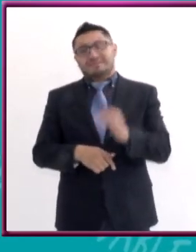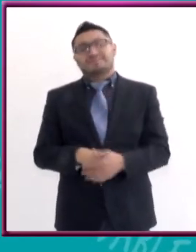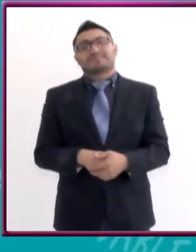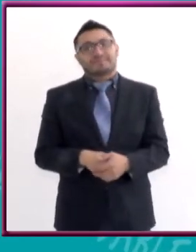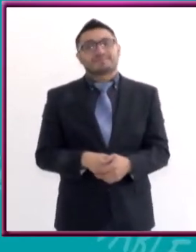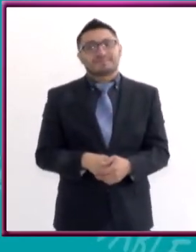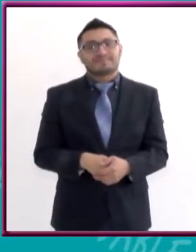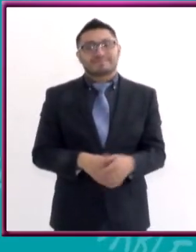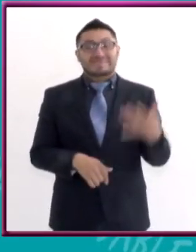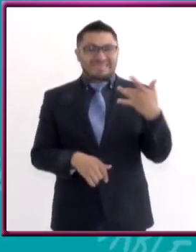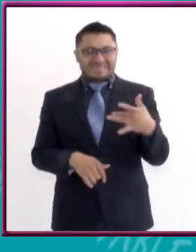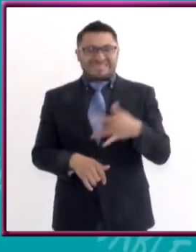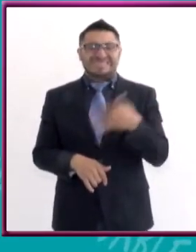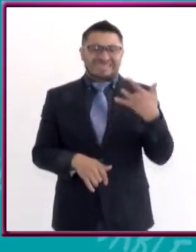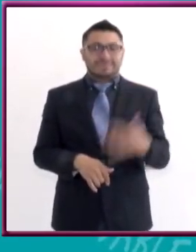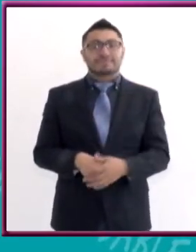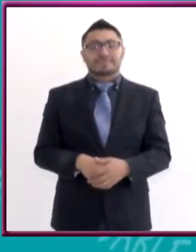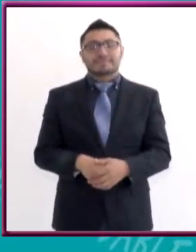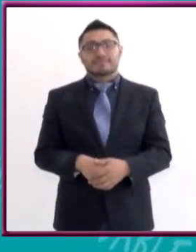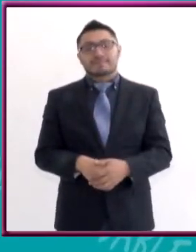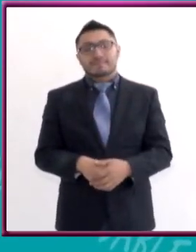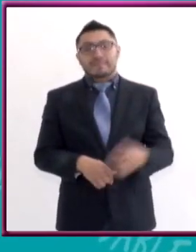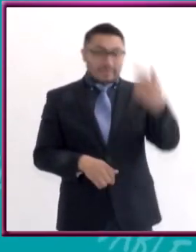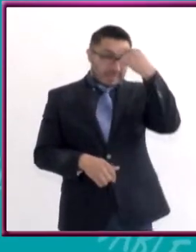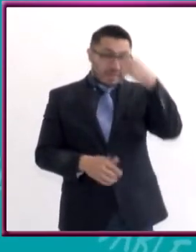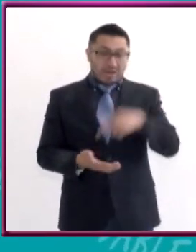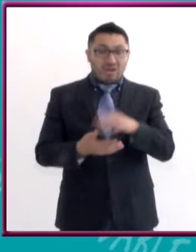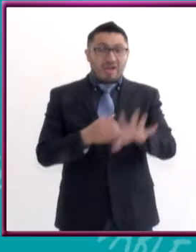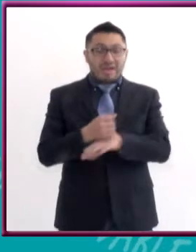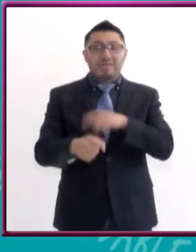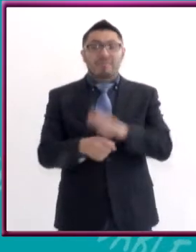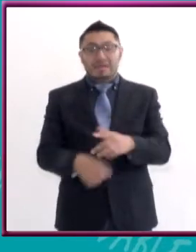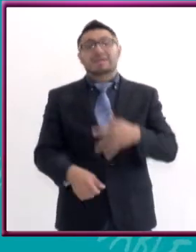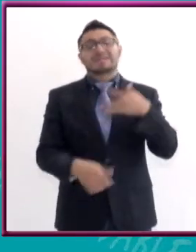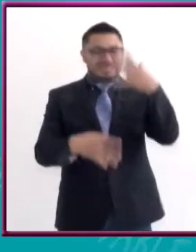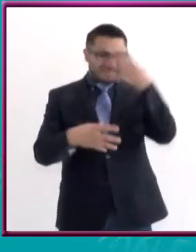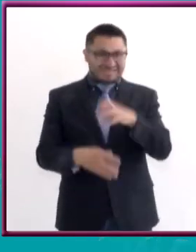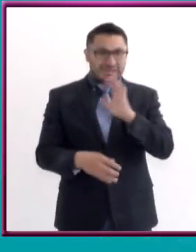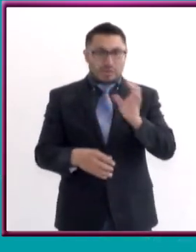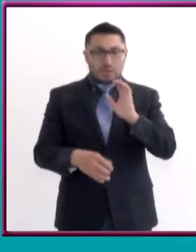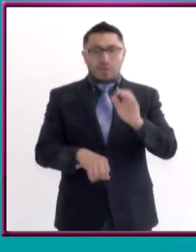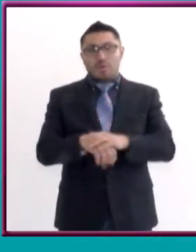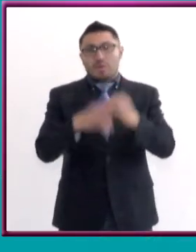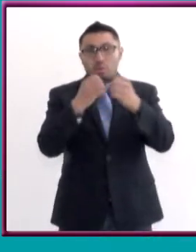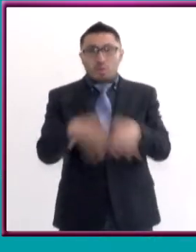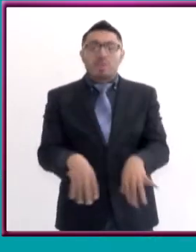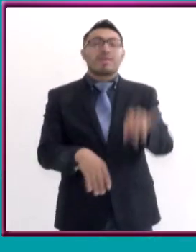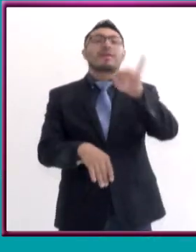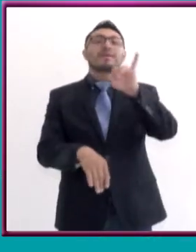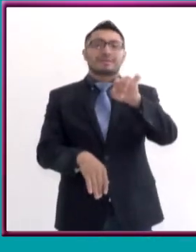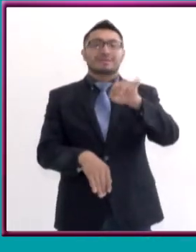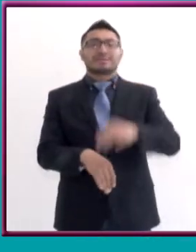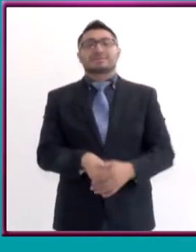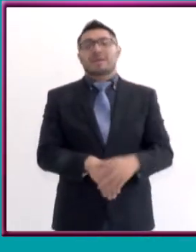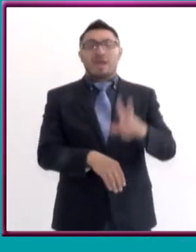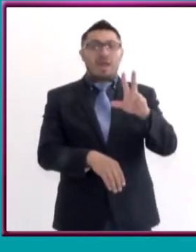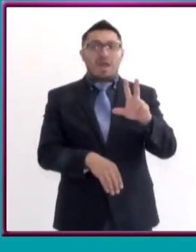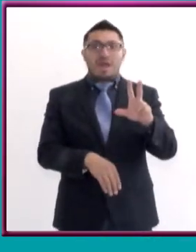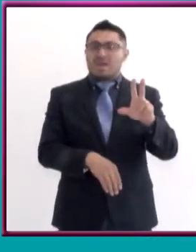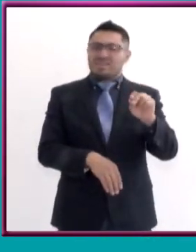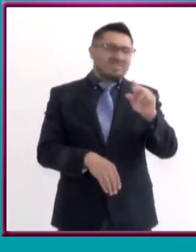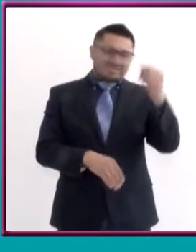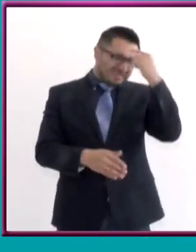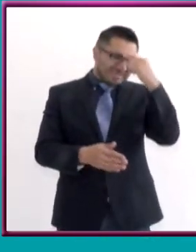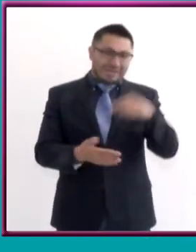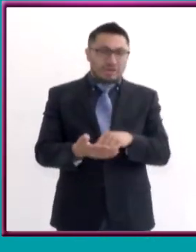sienten dolor. Creo que los animales sienten tristeza cuando pierden a un amigo, sí.